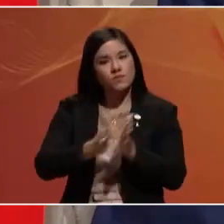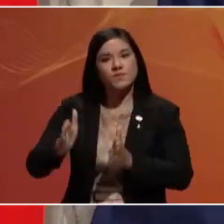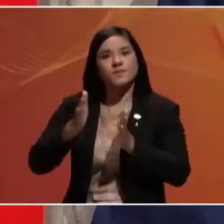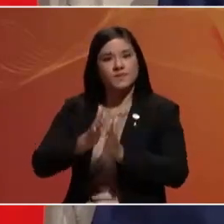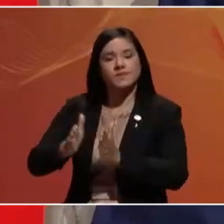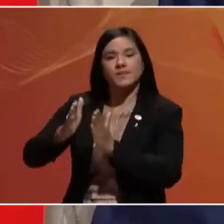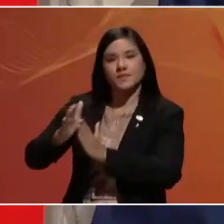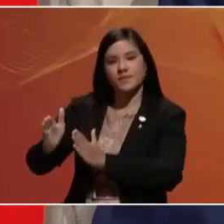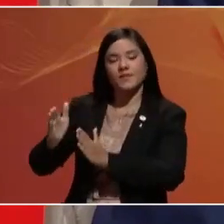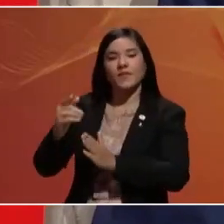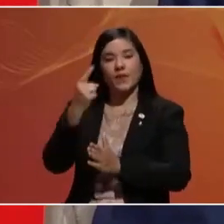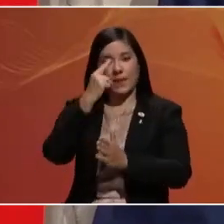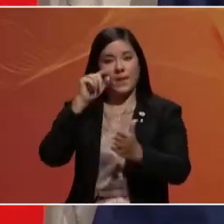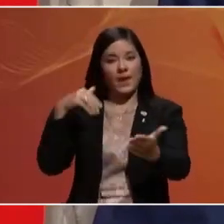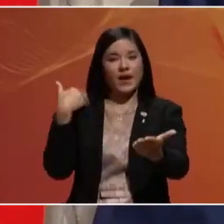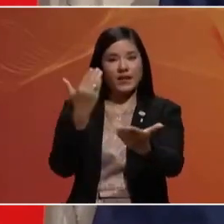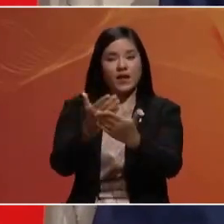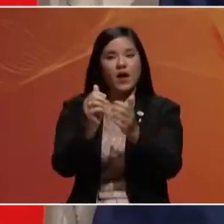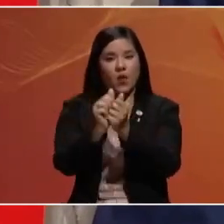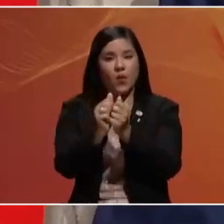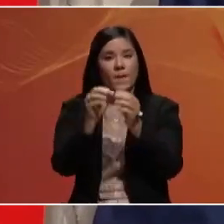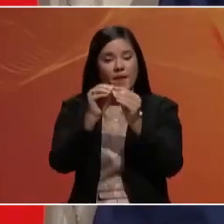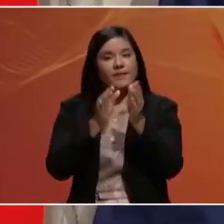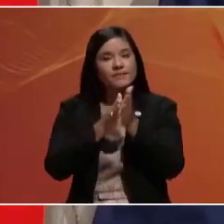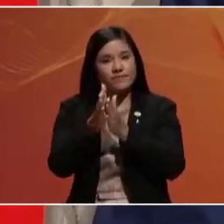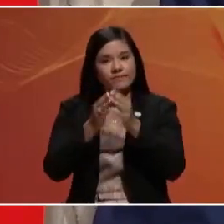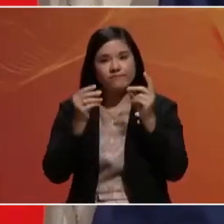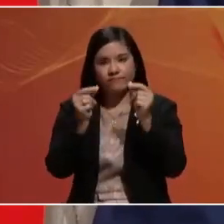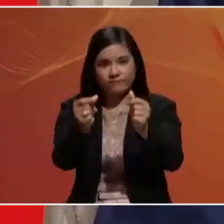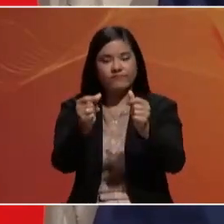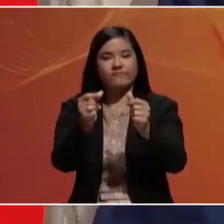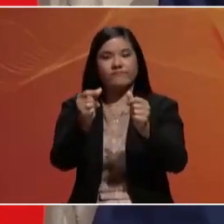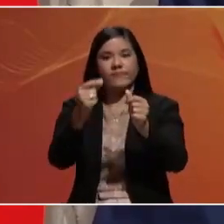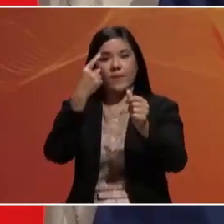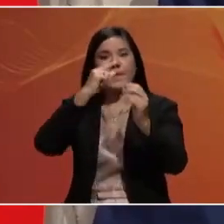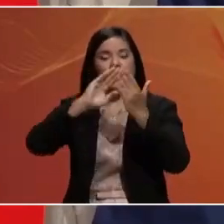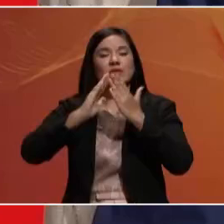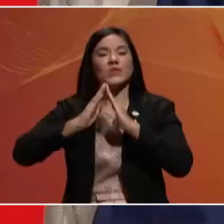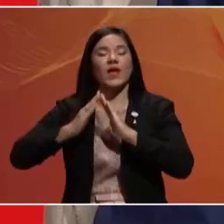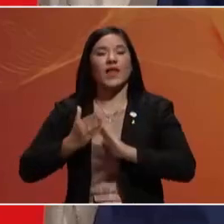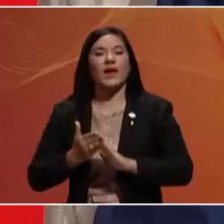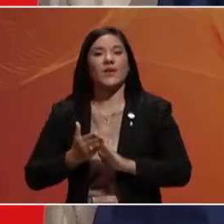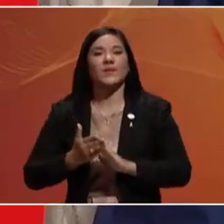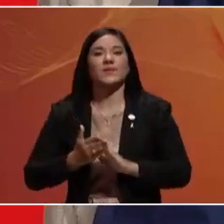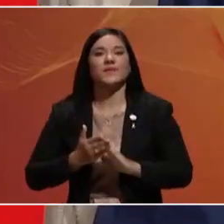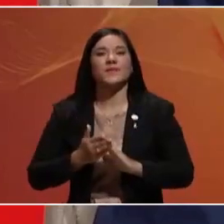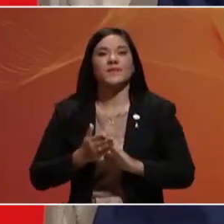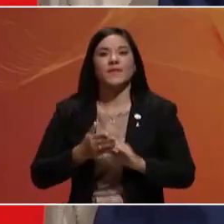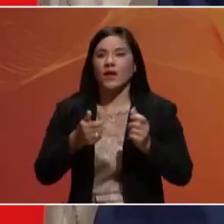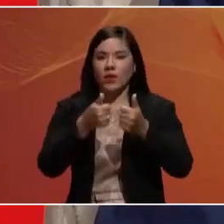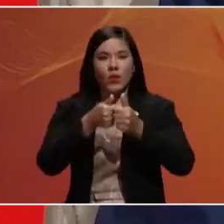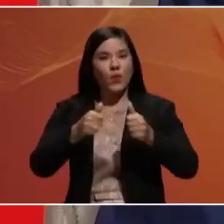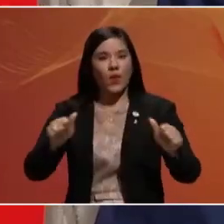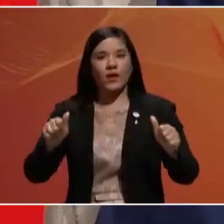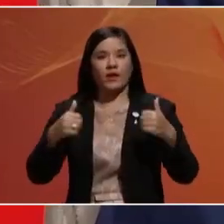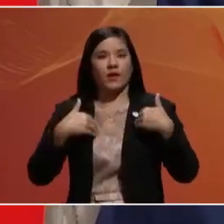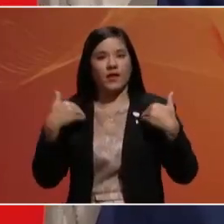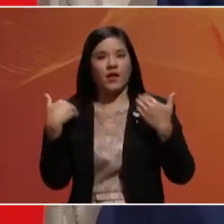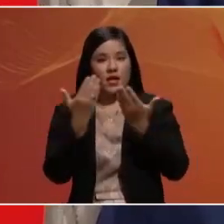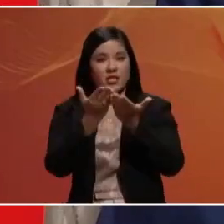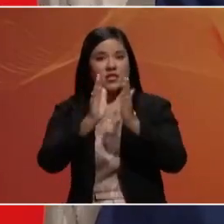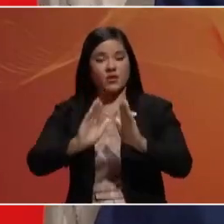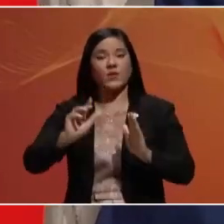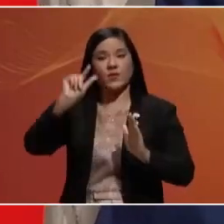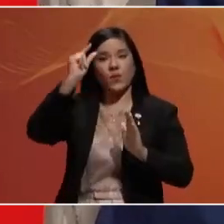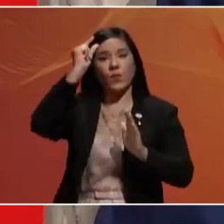acciones para llegar con más agilidad, con más dinámica al ciudadano y a todo aquel que requiera de un servicio público,